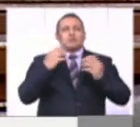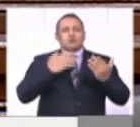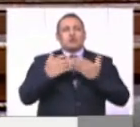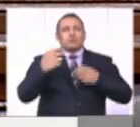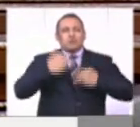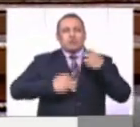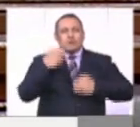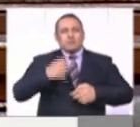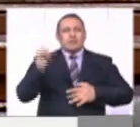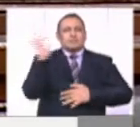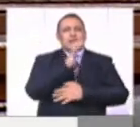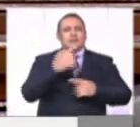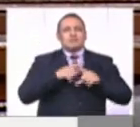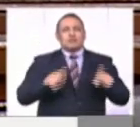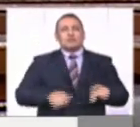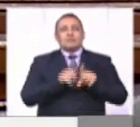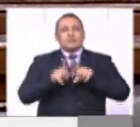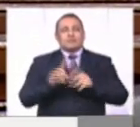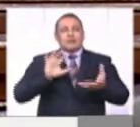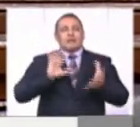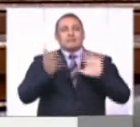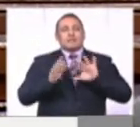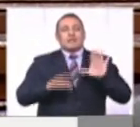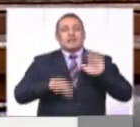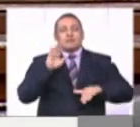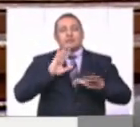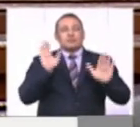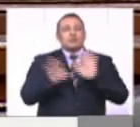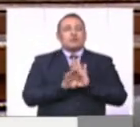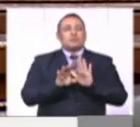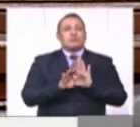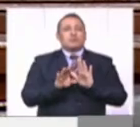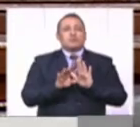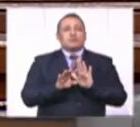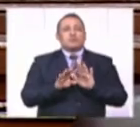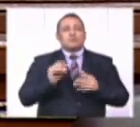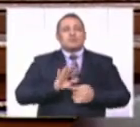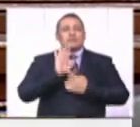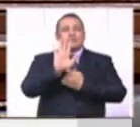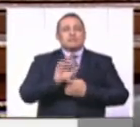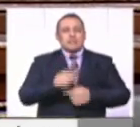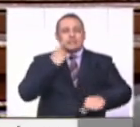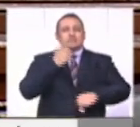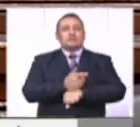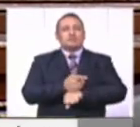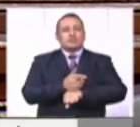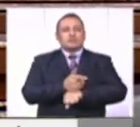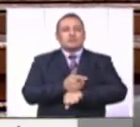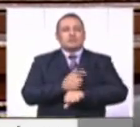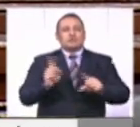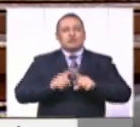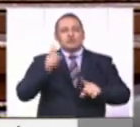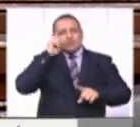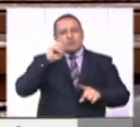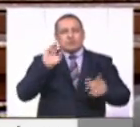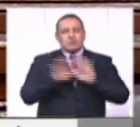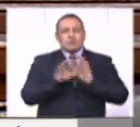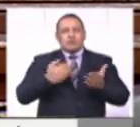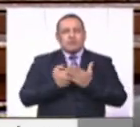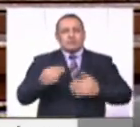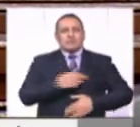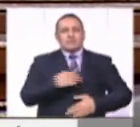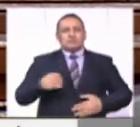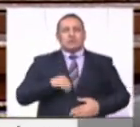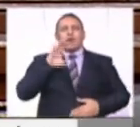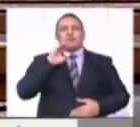ambientales pasa que para variar mucha ve gente presentan interpelaciones y ni siquiera están acá cuando el ministro